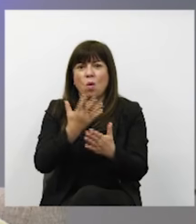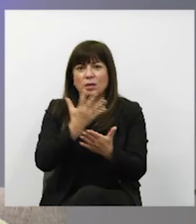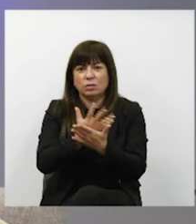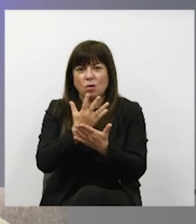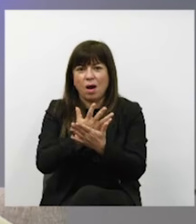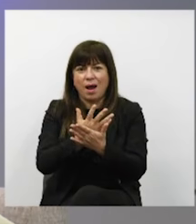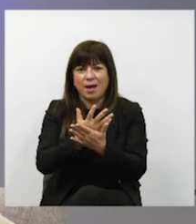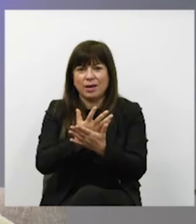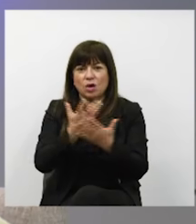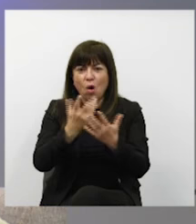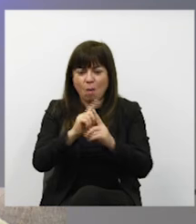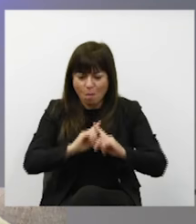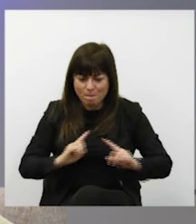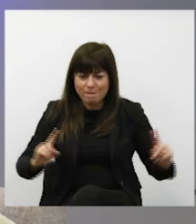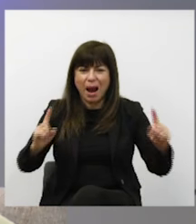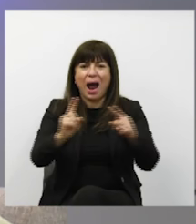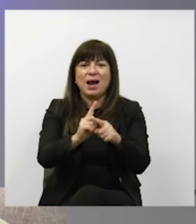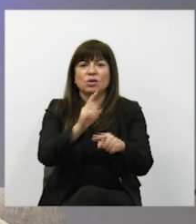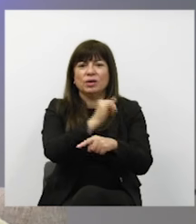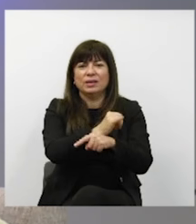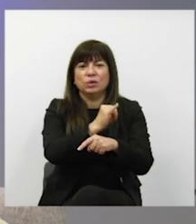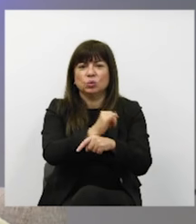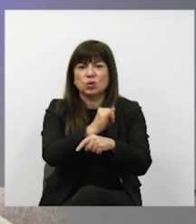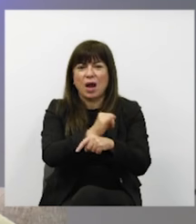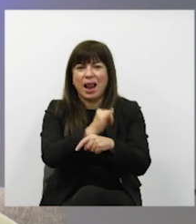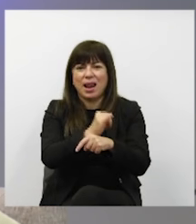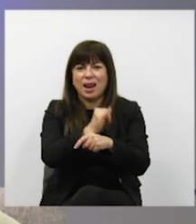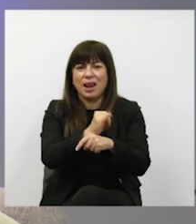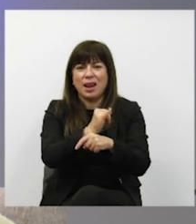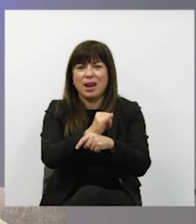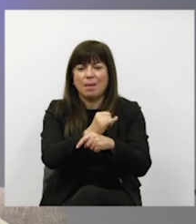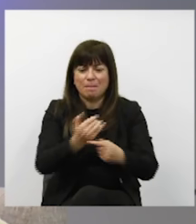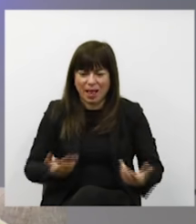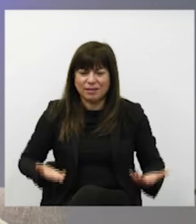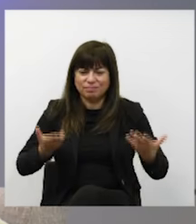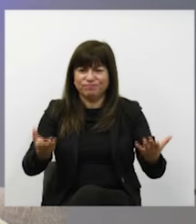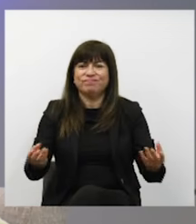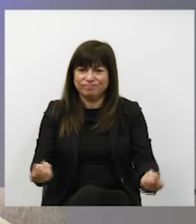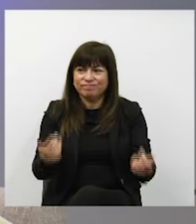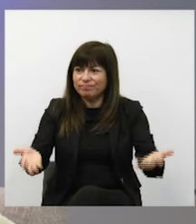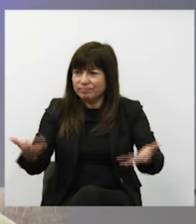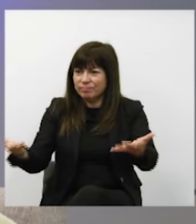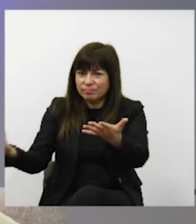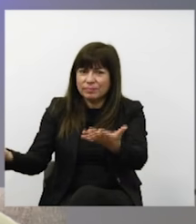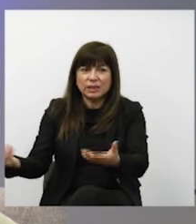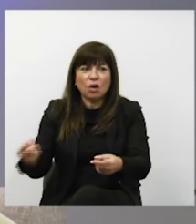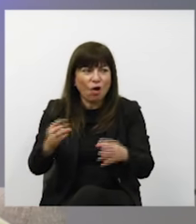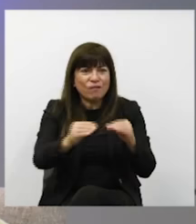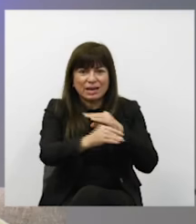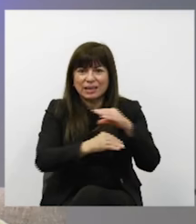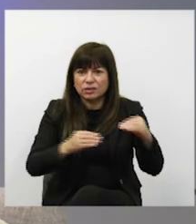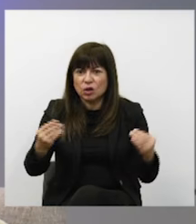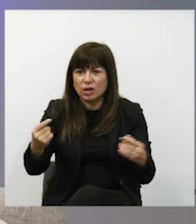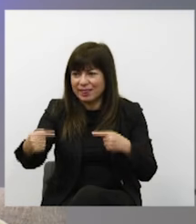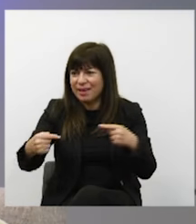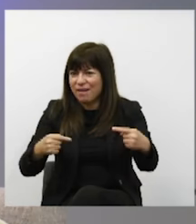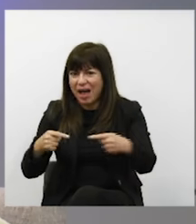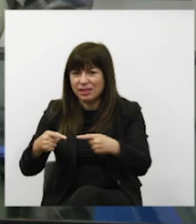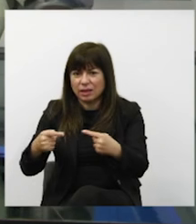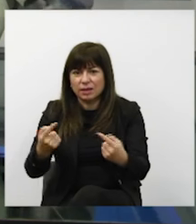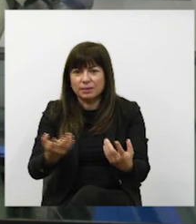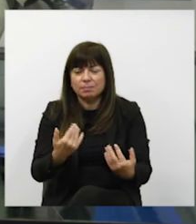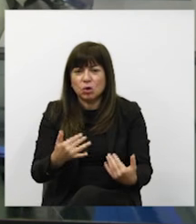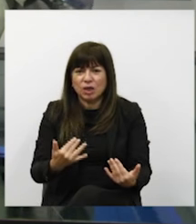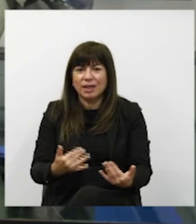una cancha, un marco institucional que incentiva esa conversación y ese consenso, digamos. Y por lo tanto, vuelvo al